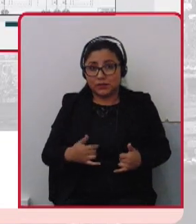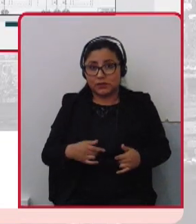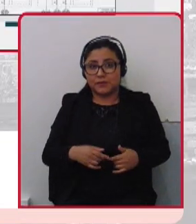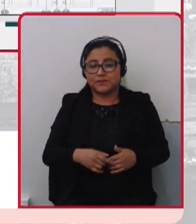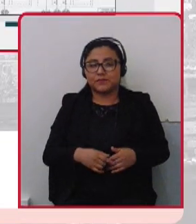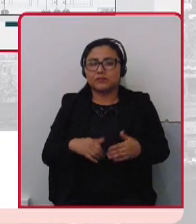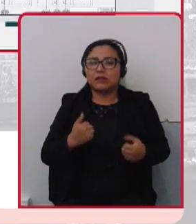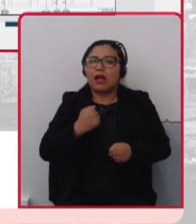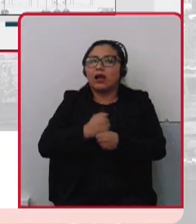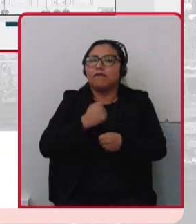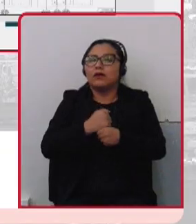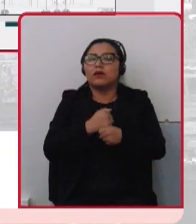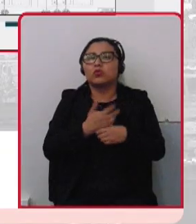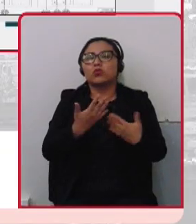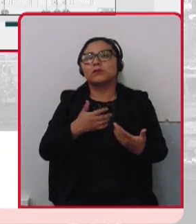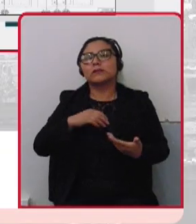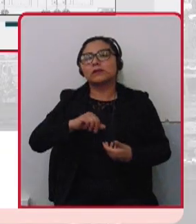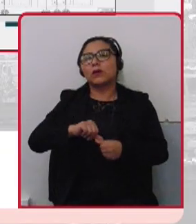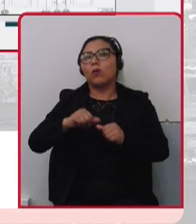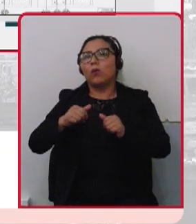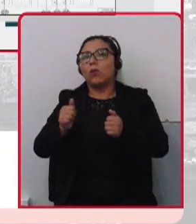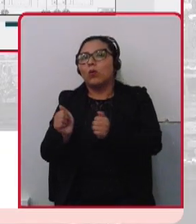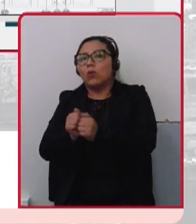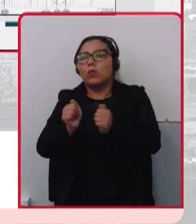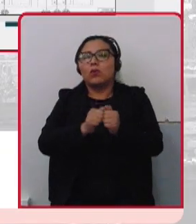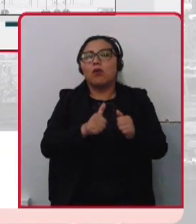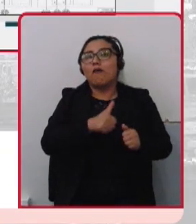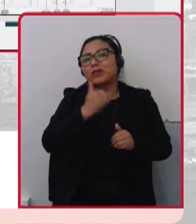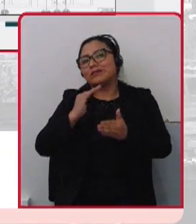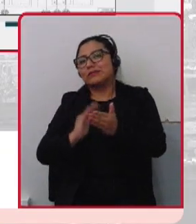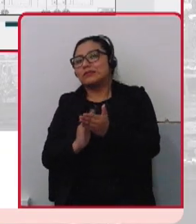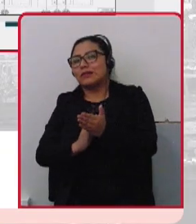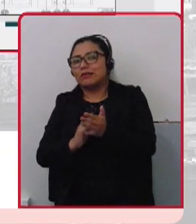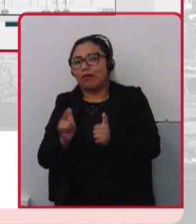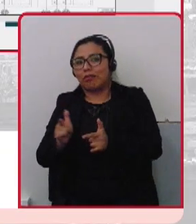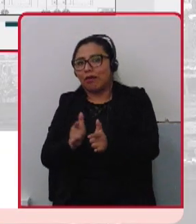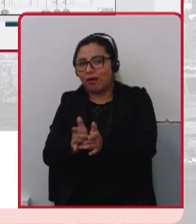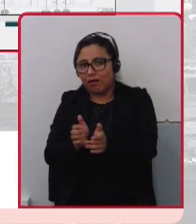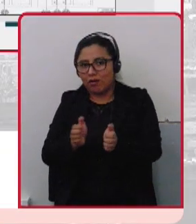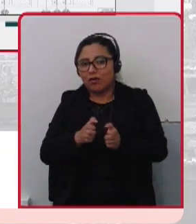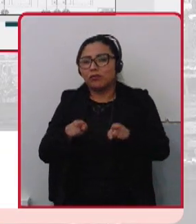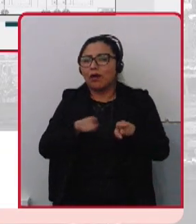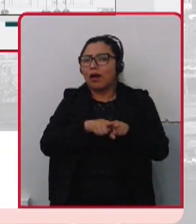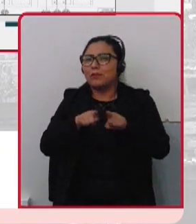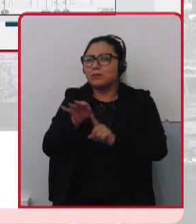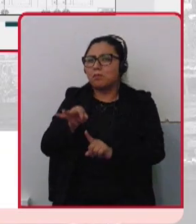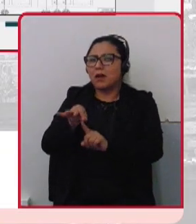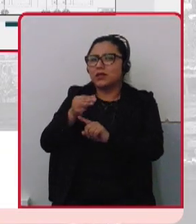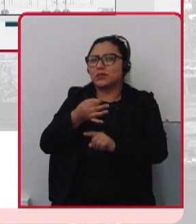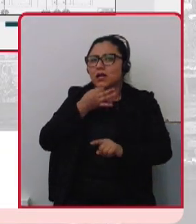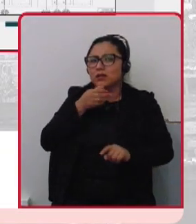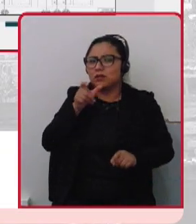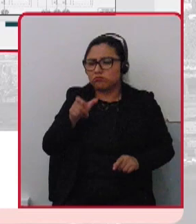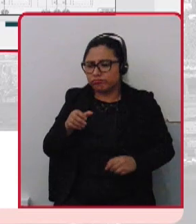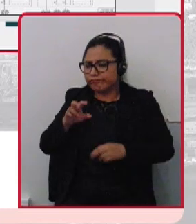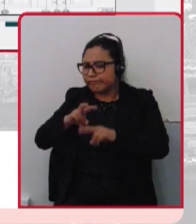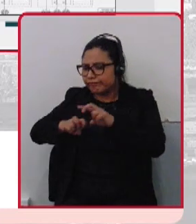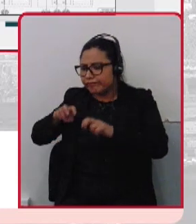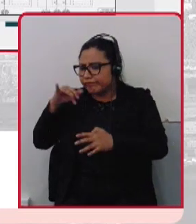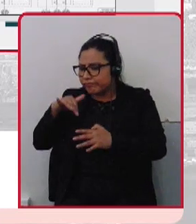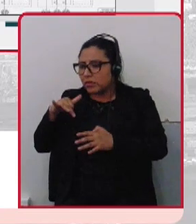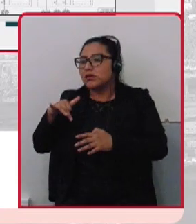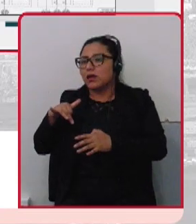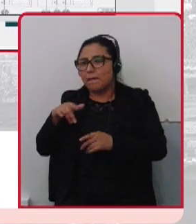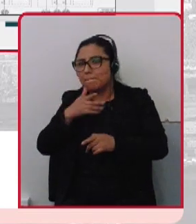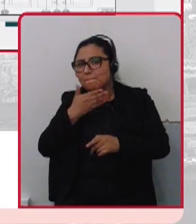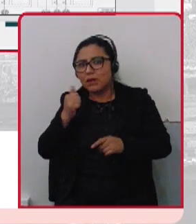sido trabajado en conjunto con los socios estratégicos y los especialistas a la interna, donde hemos determinado una